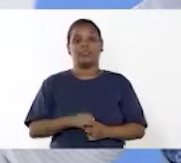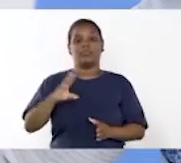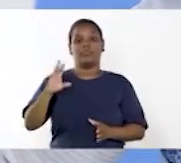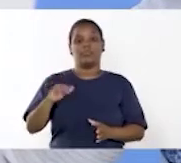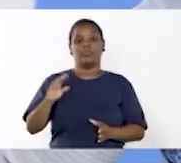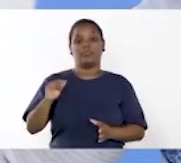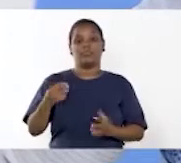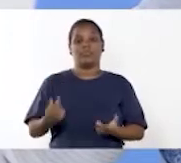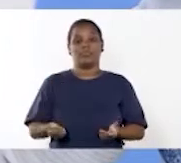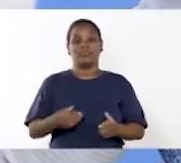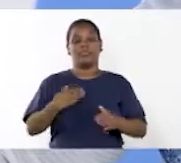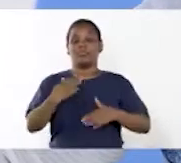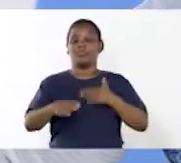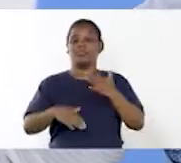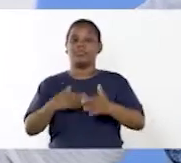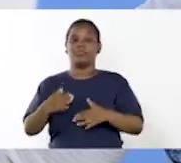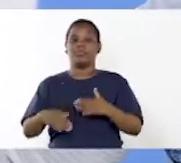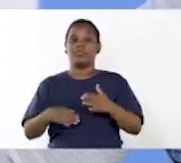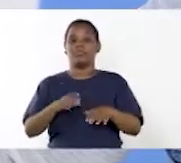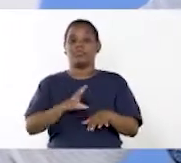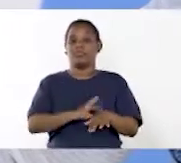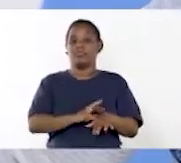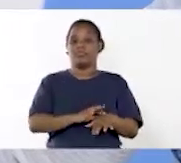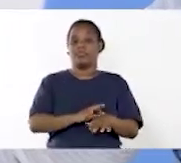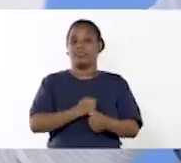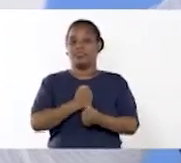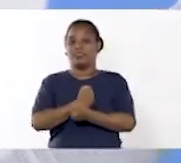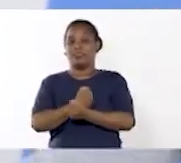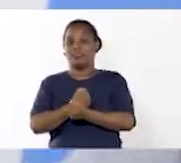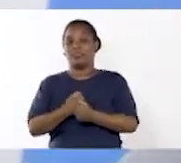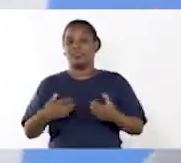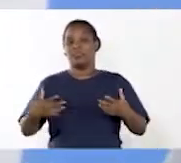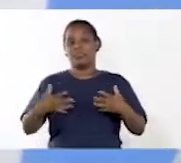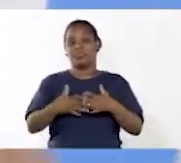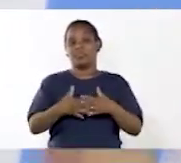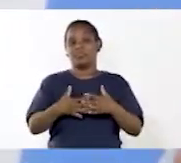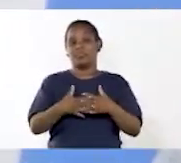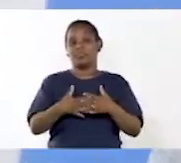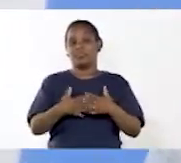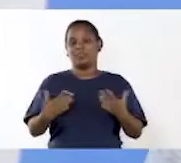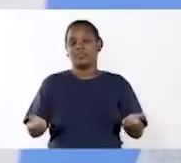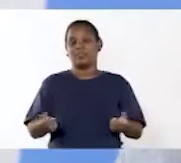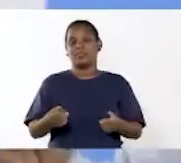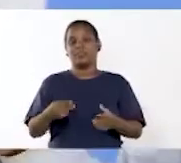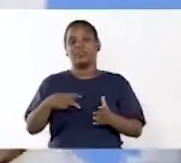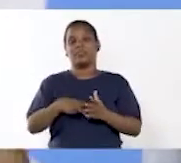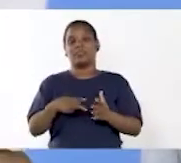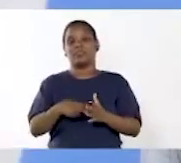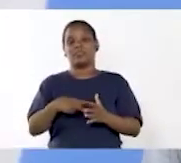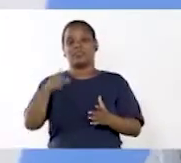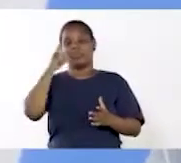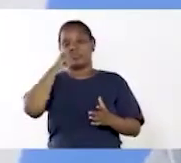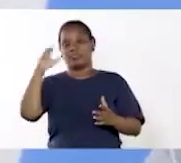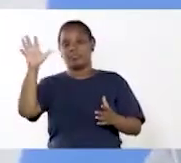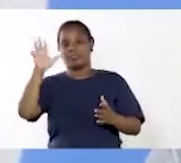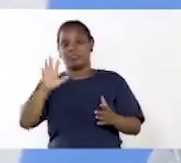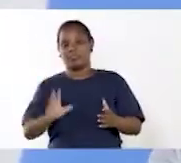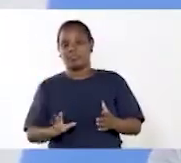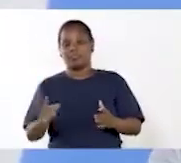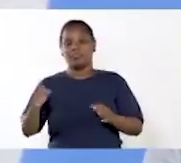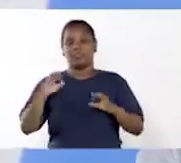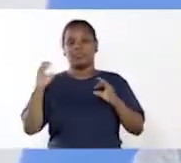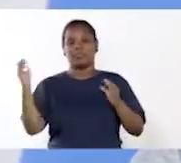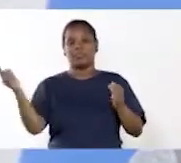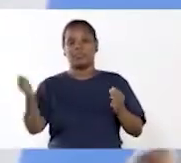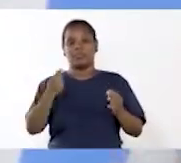de los procesos dañinos, lo que habla de la interacción naturaleza-sociedad. Eso es la unidad 6. Sin embargo, las